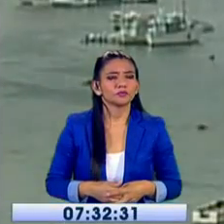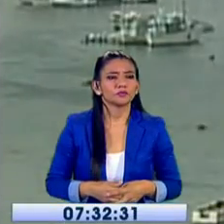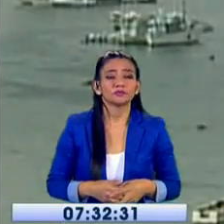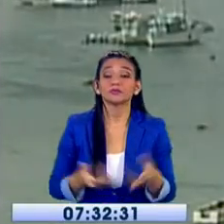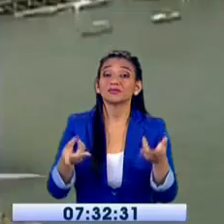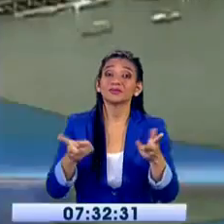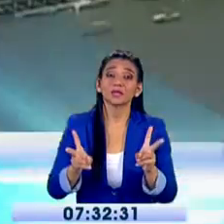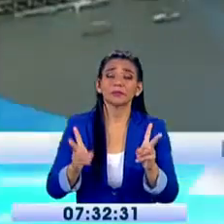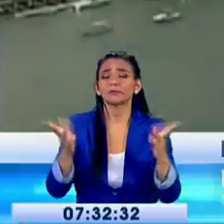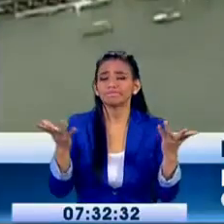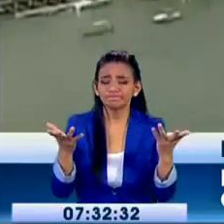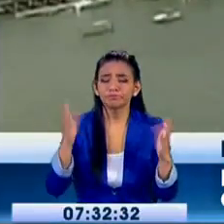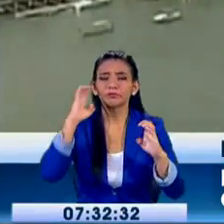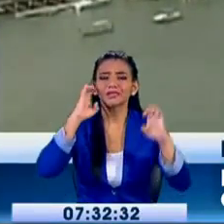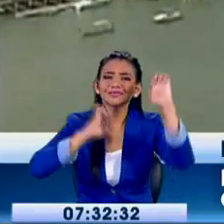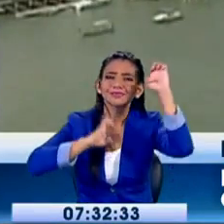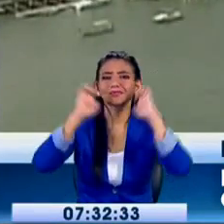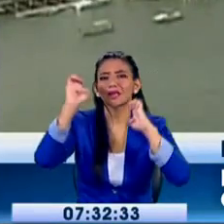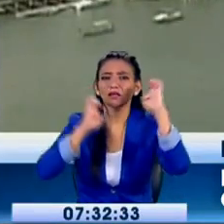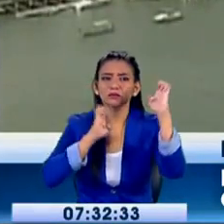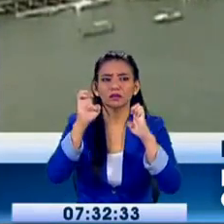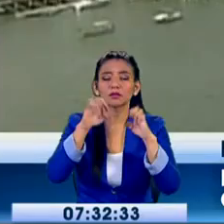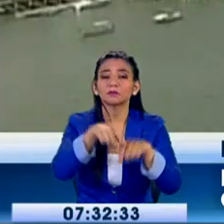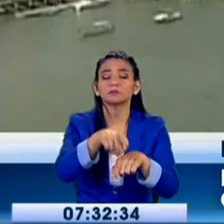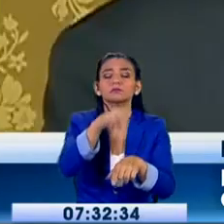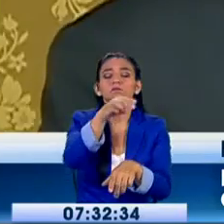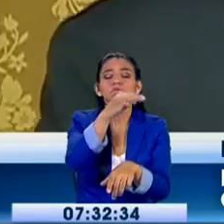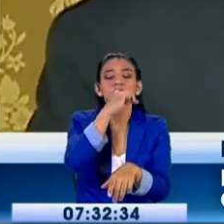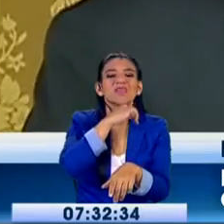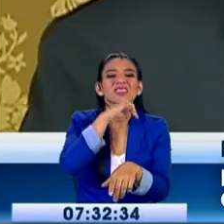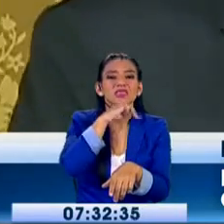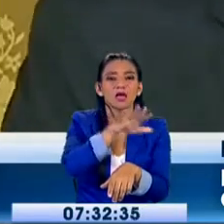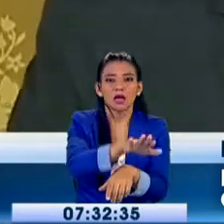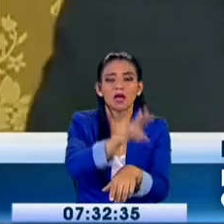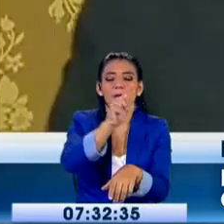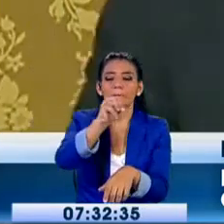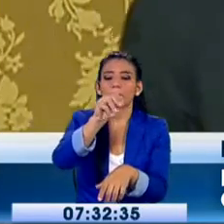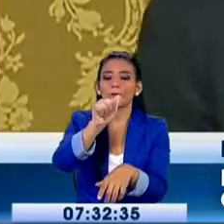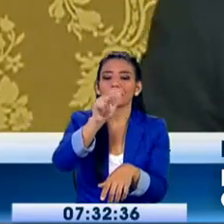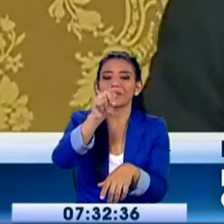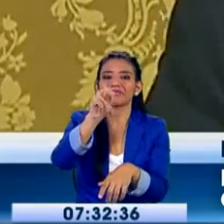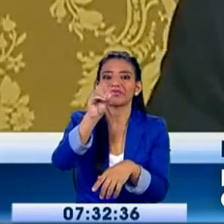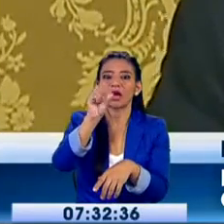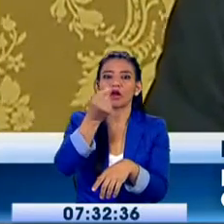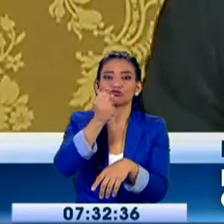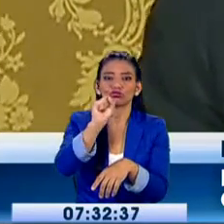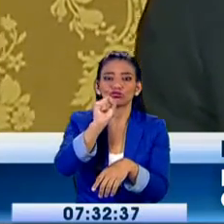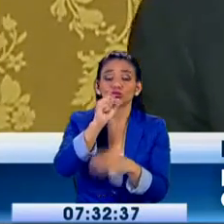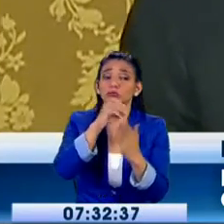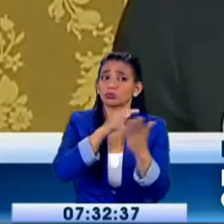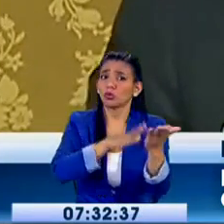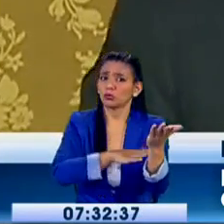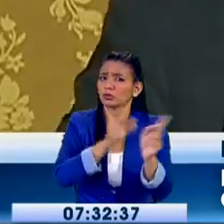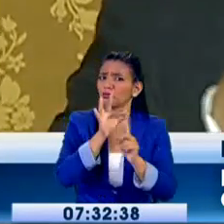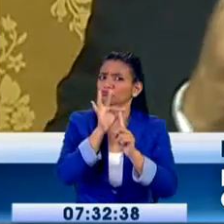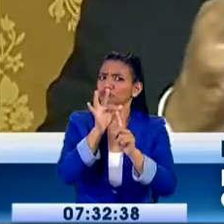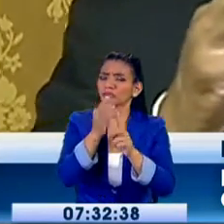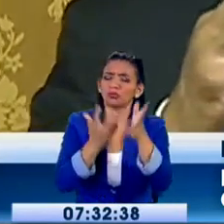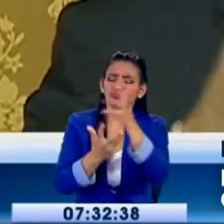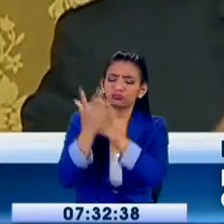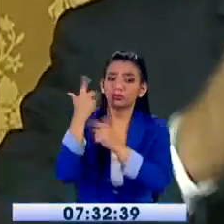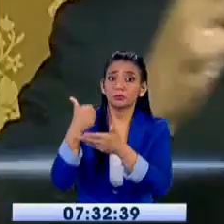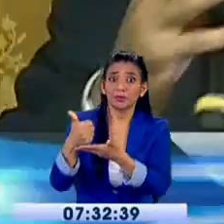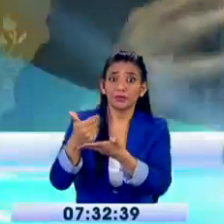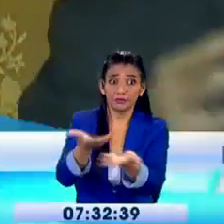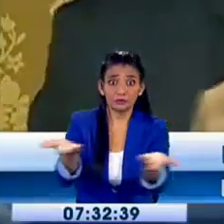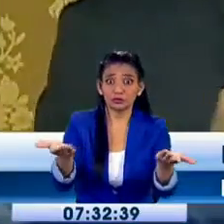punto estratégico se quiere concretar el eje Manta-Manaos. Son proyectos históricos de mutuo beneficio, no solo de beneficio